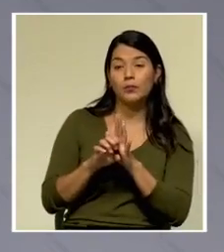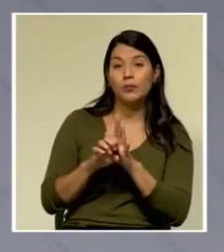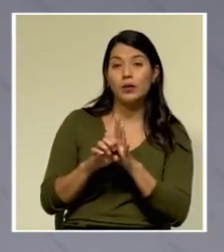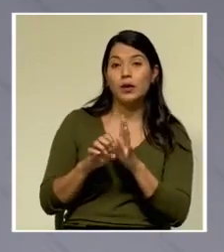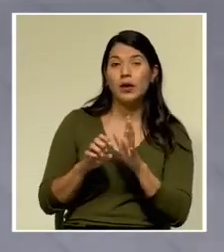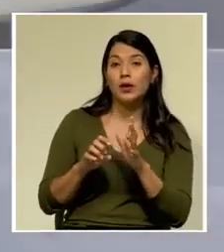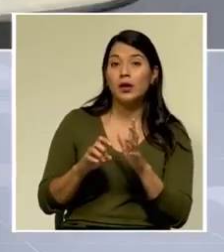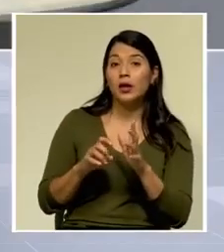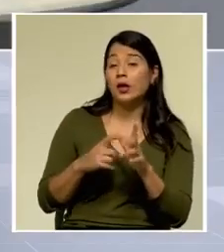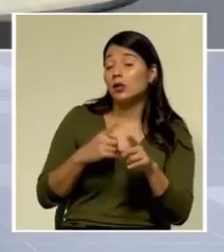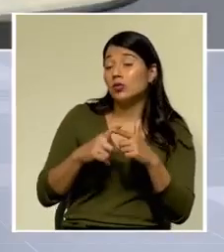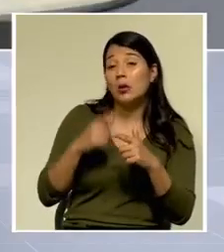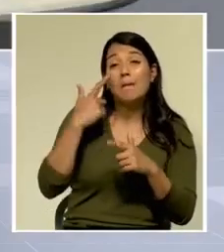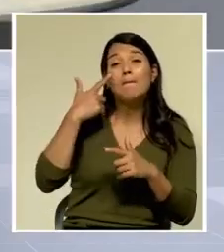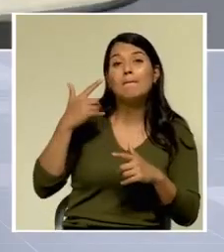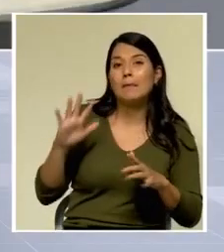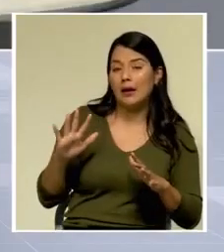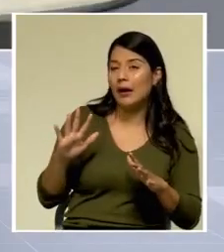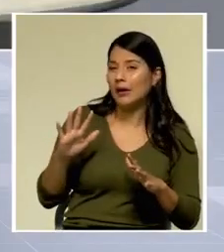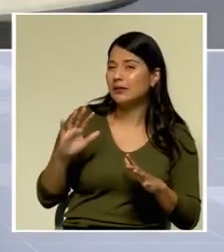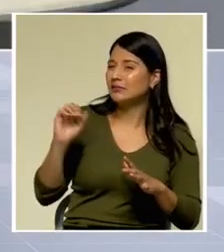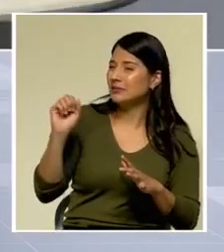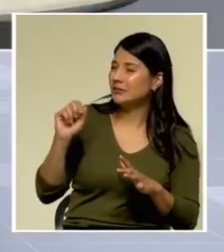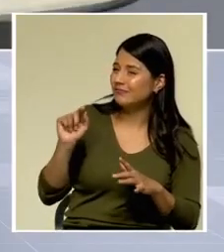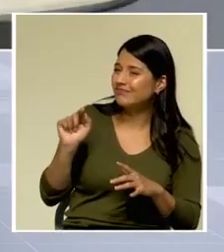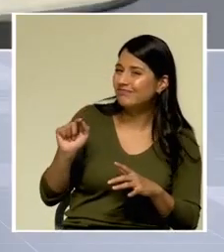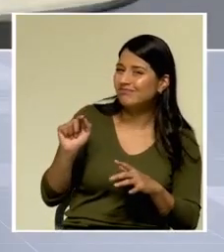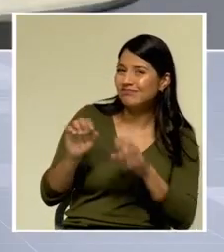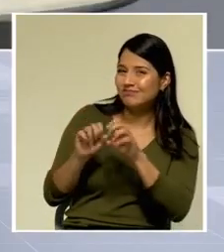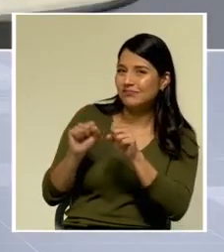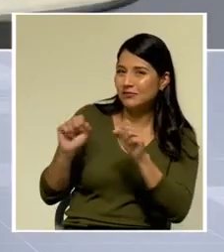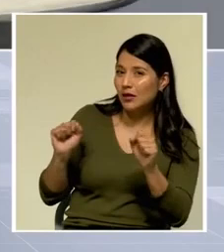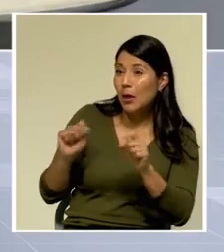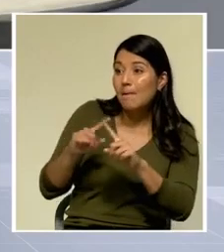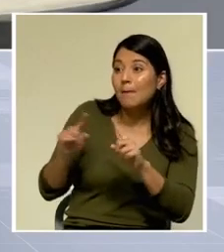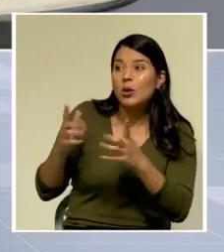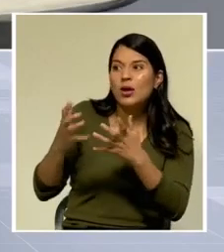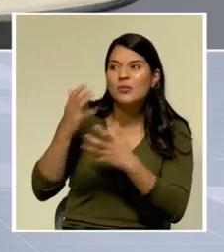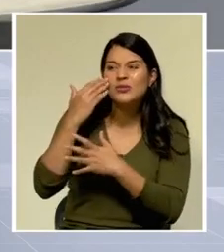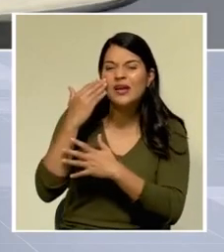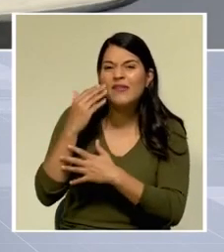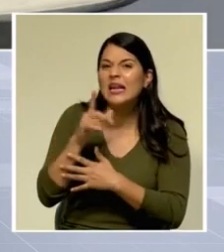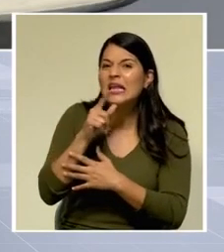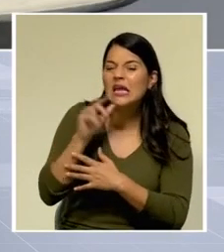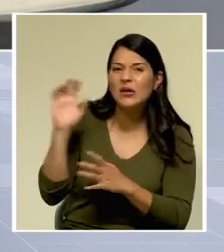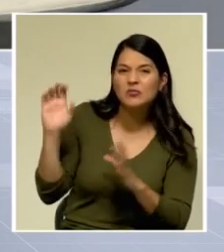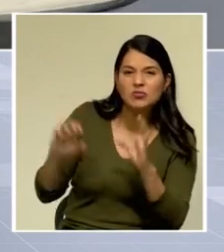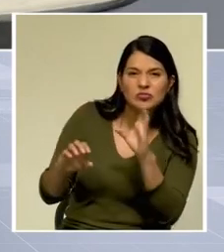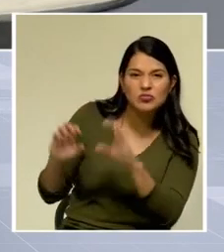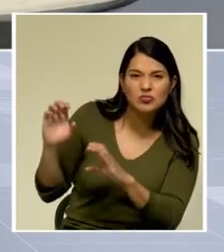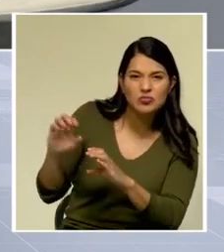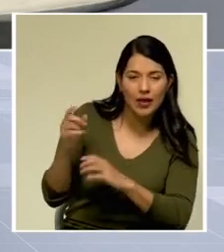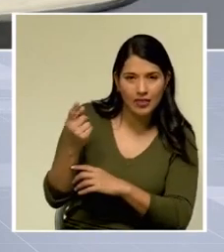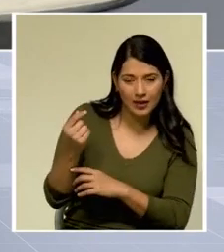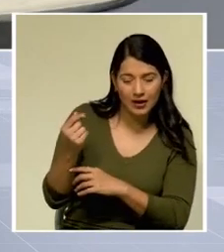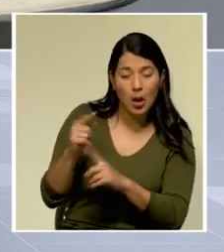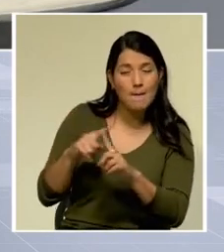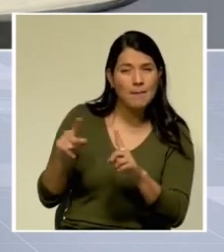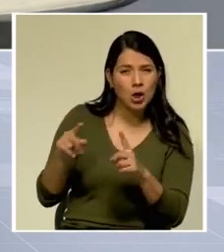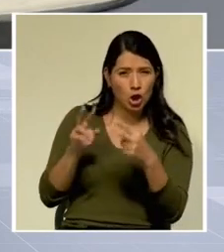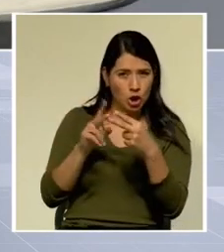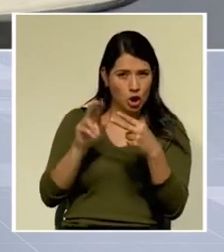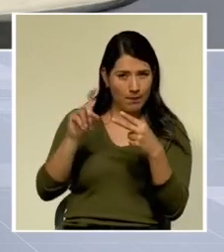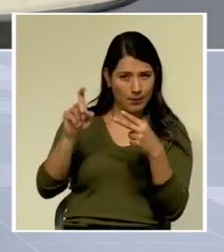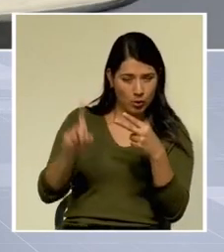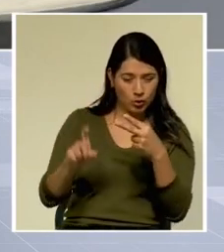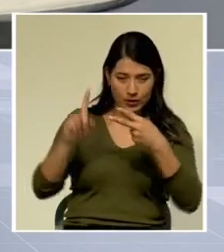es, ¿verdad? Prácticamente, digamos, ahí lo que habría que ver es, digamos, a dónde nos lleva efectivamente. Pero quería 2 preguntas en concreto. La primera